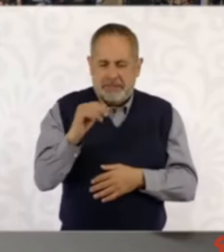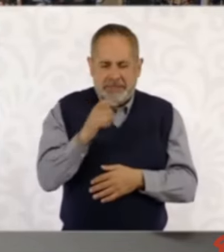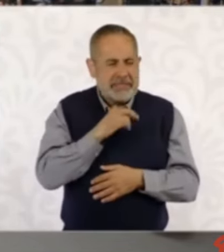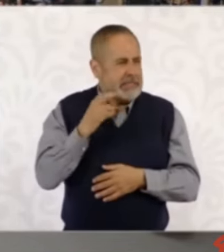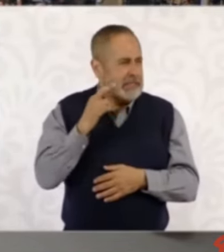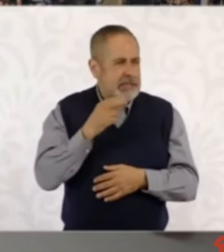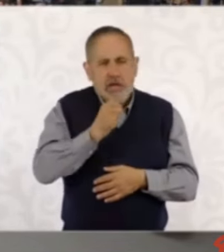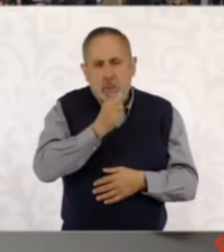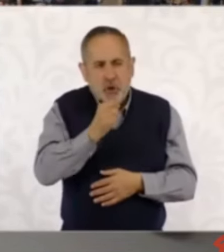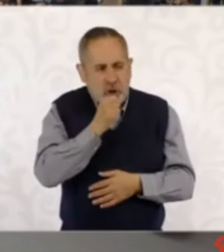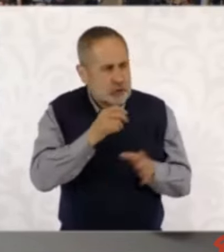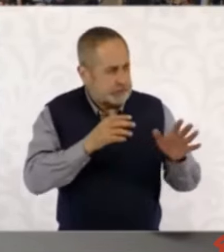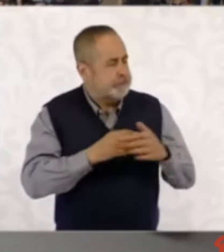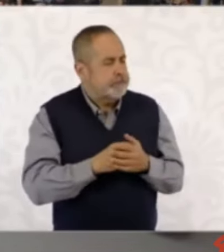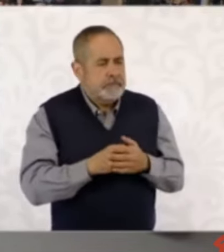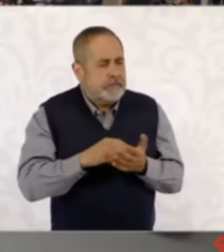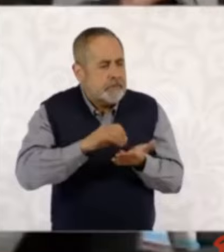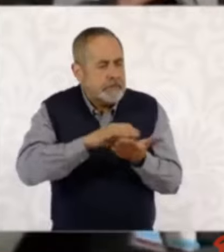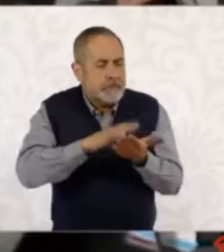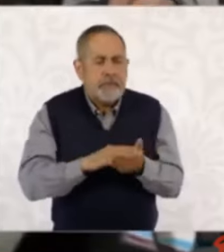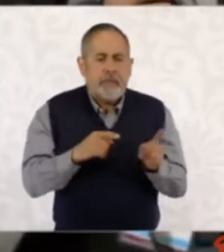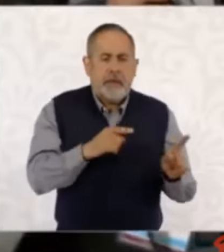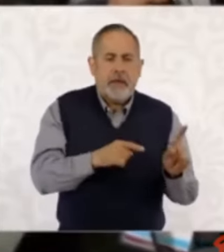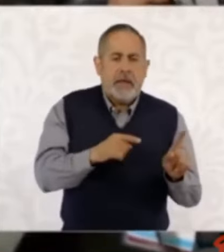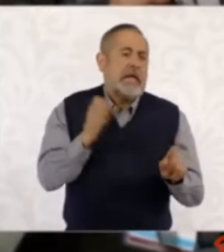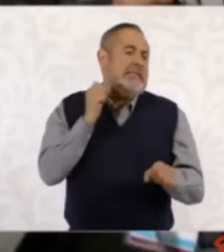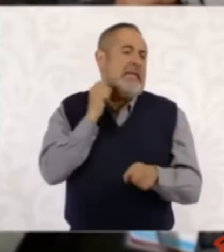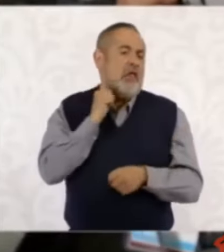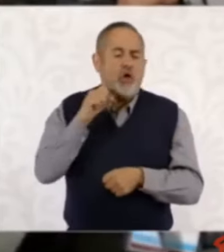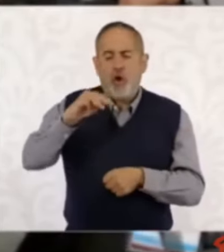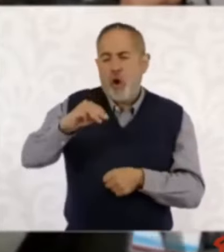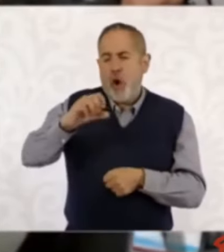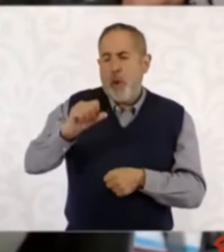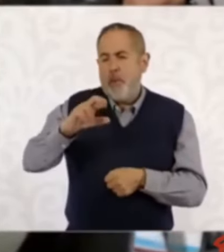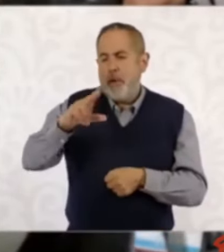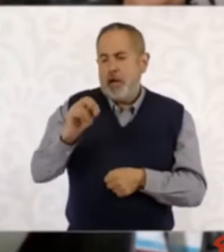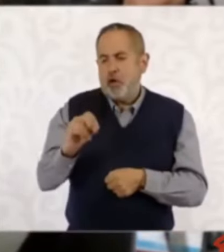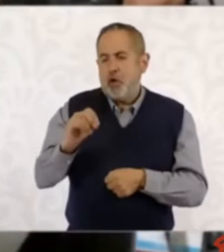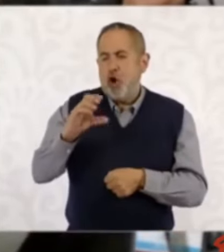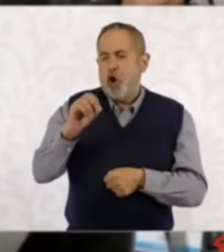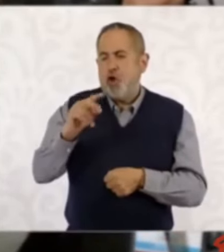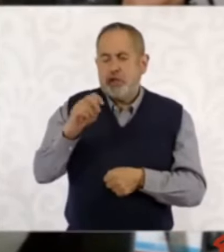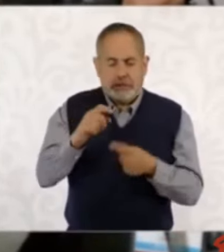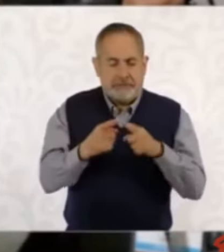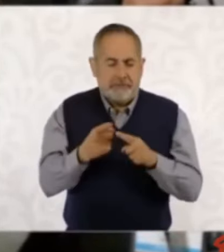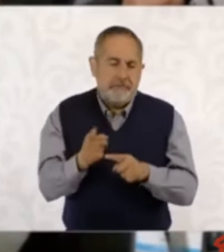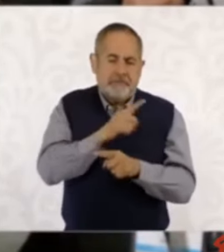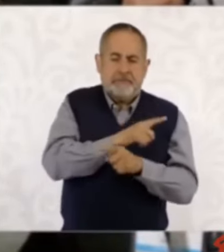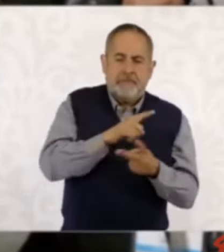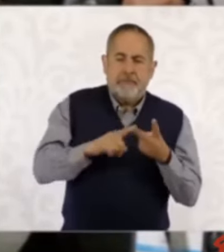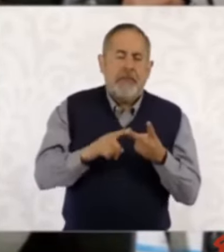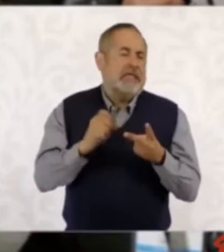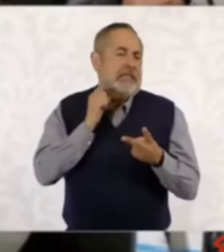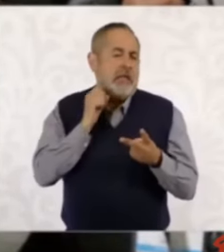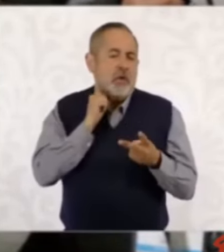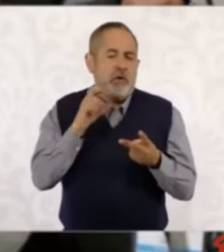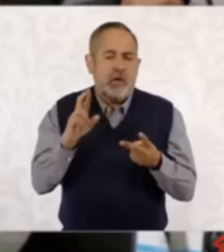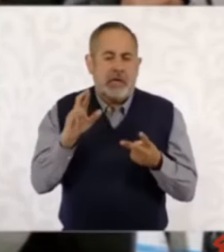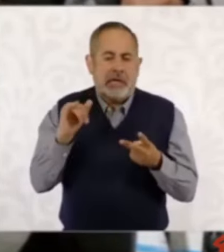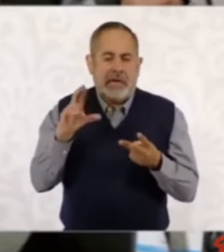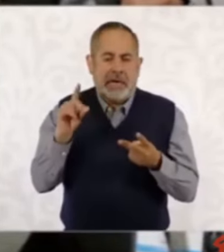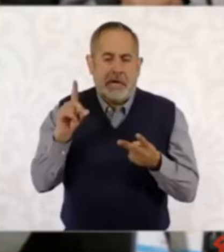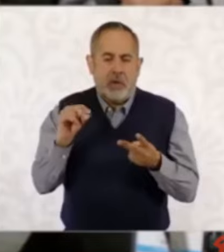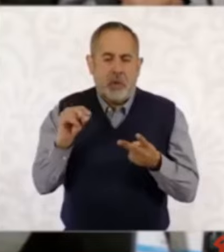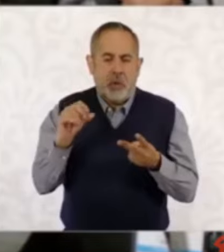investigación sobre Marco Cortés, el senador Marco Cortés, la semana pasada también sobre el senador Ricardo Anaya. Es un